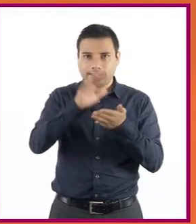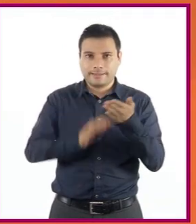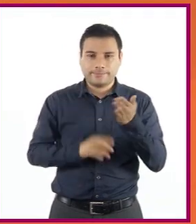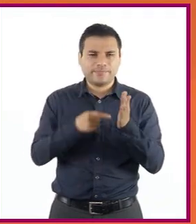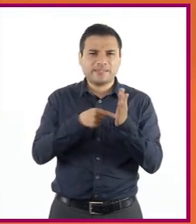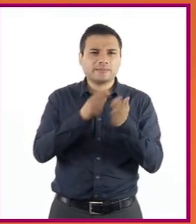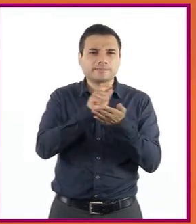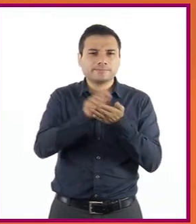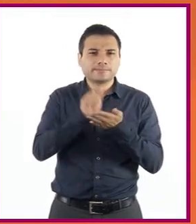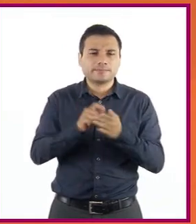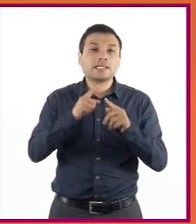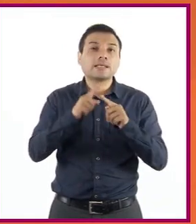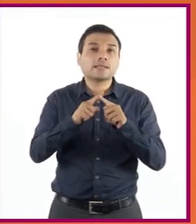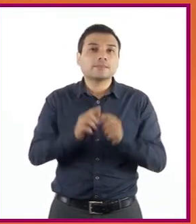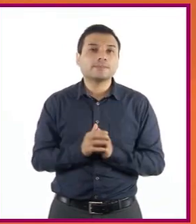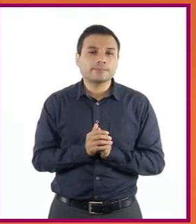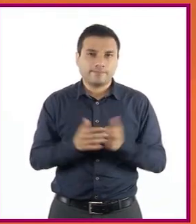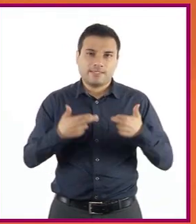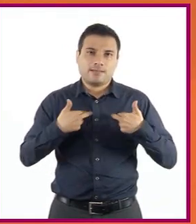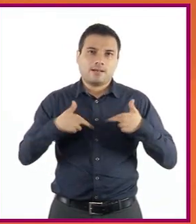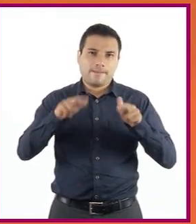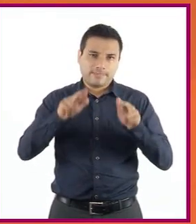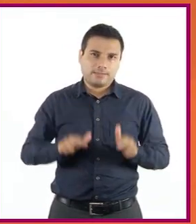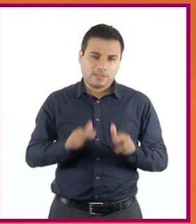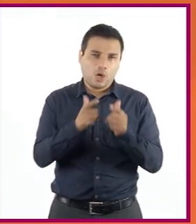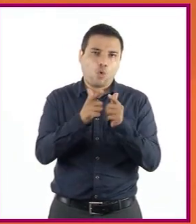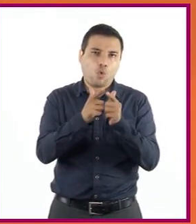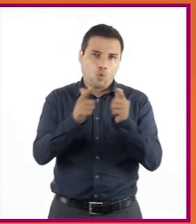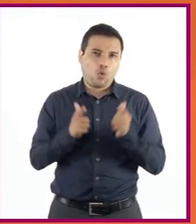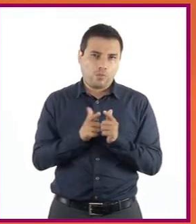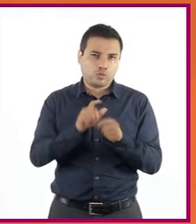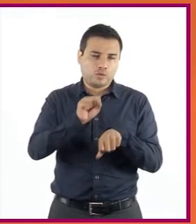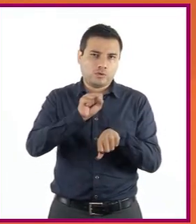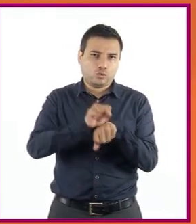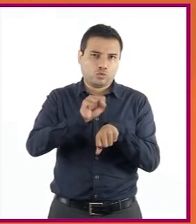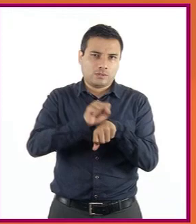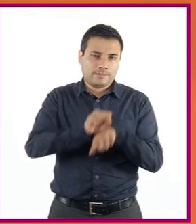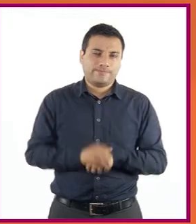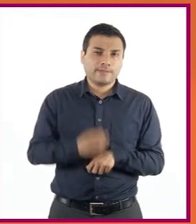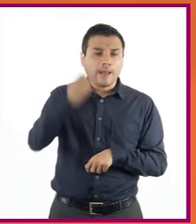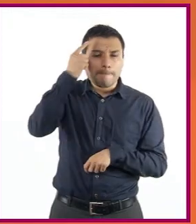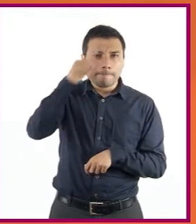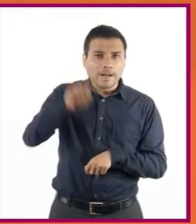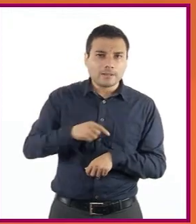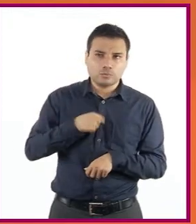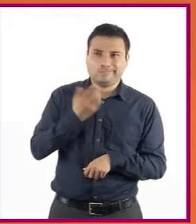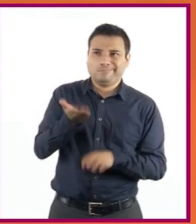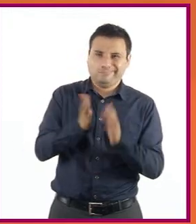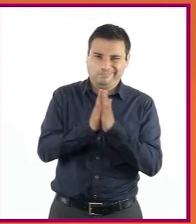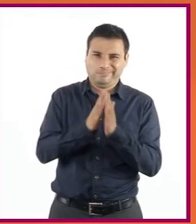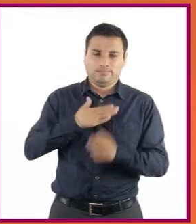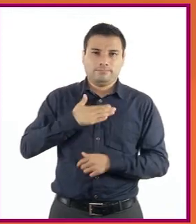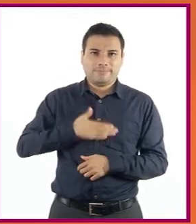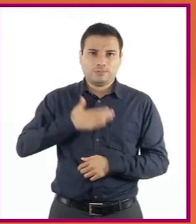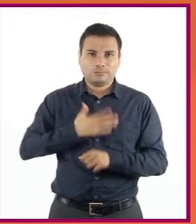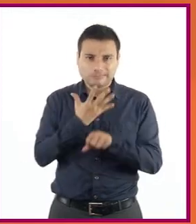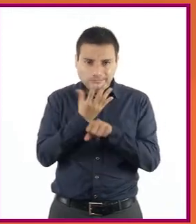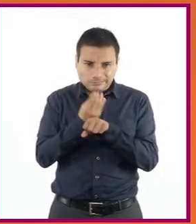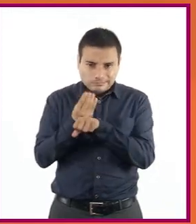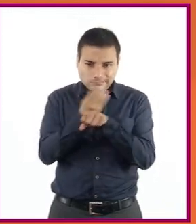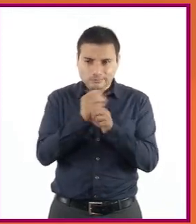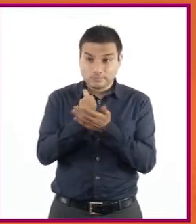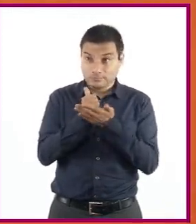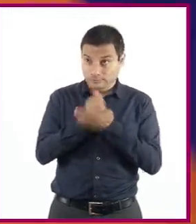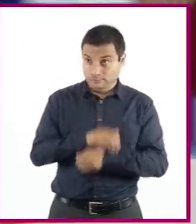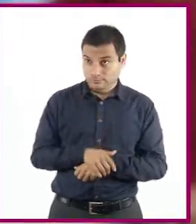la escribió la representante de un grupo de una secundaria para solicitar la reparación de los baños. ¿Me ayudas